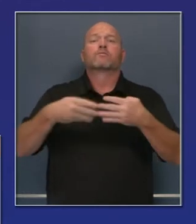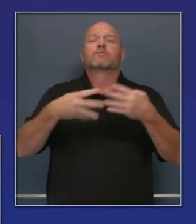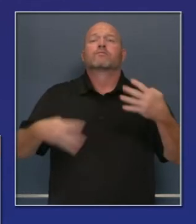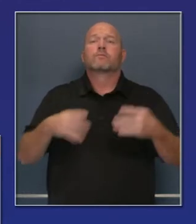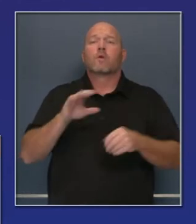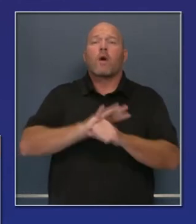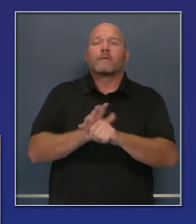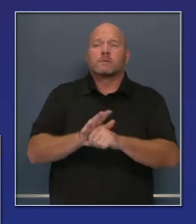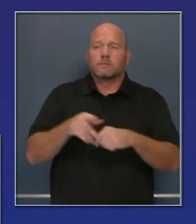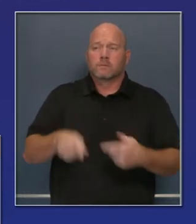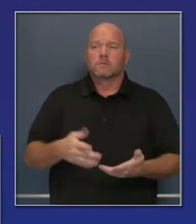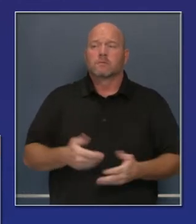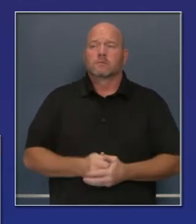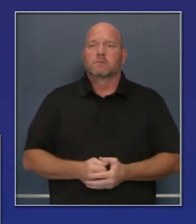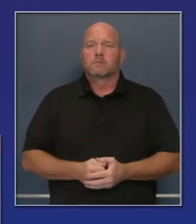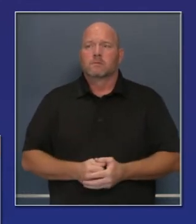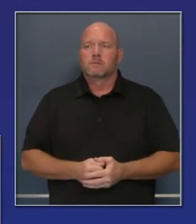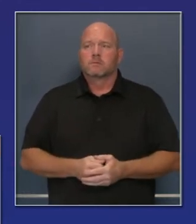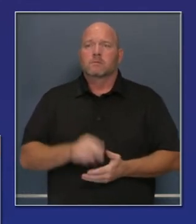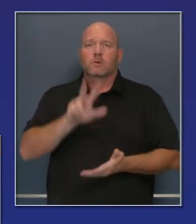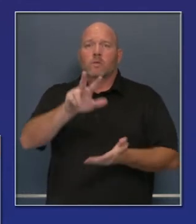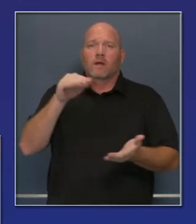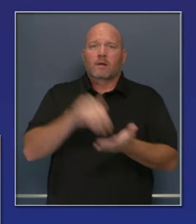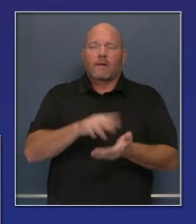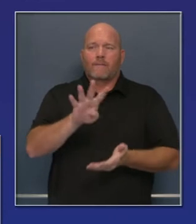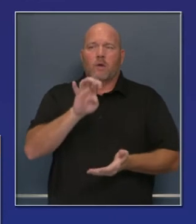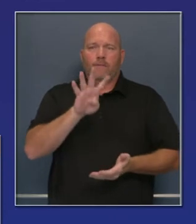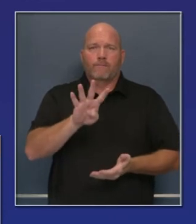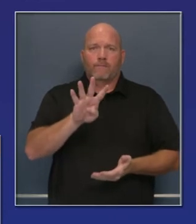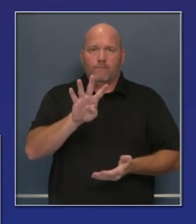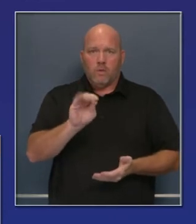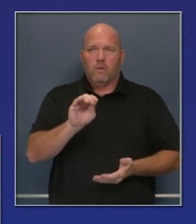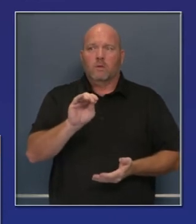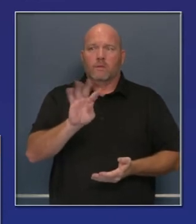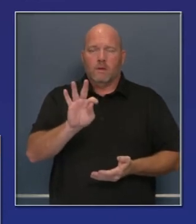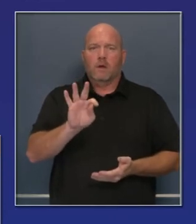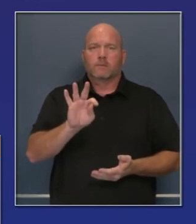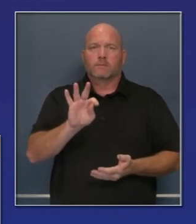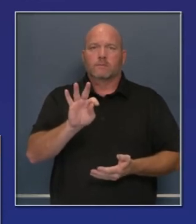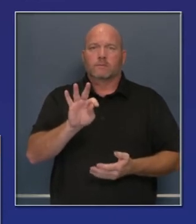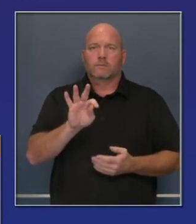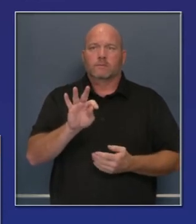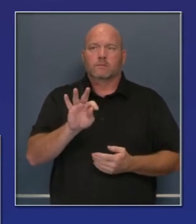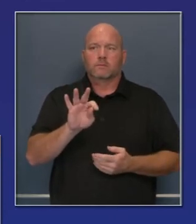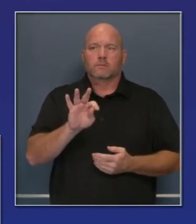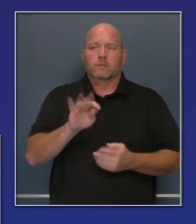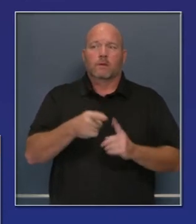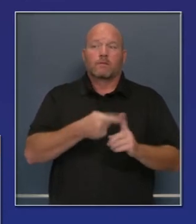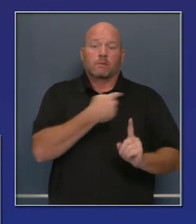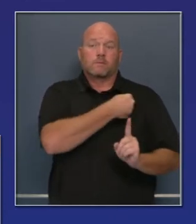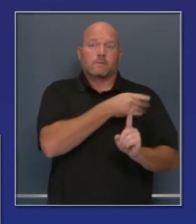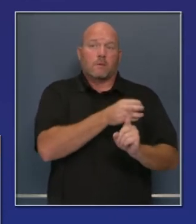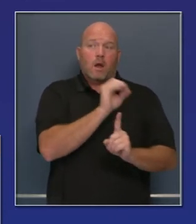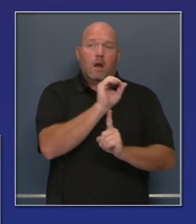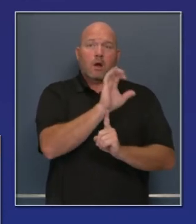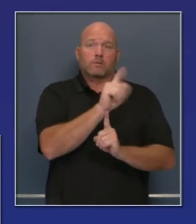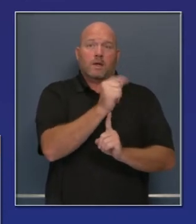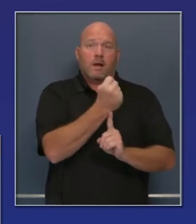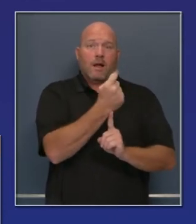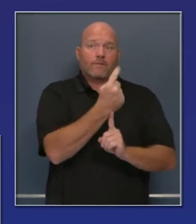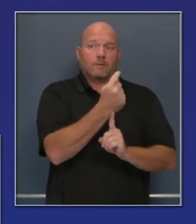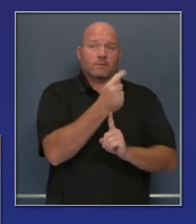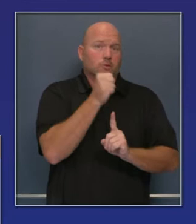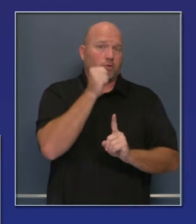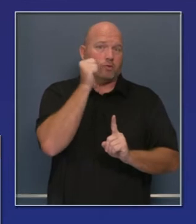en California. Las nuevas cifras para hoy, 3,449 casos. Esto es del 11